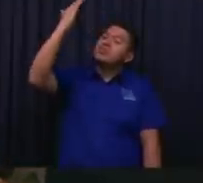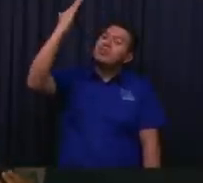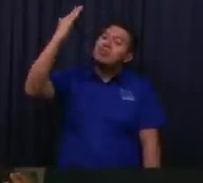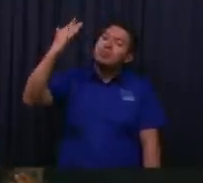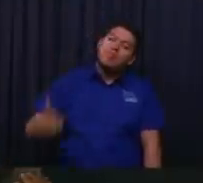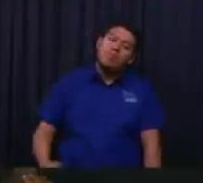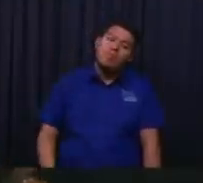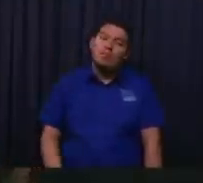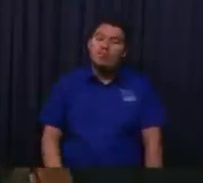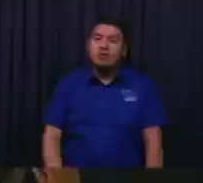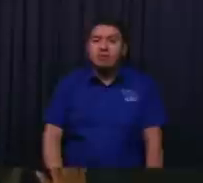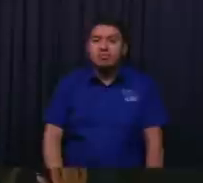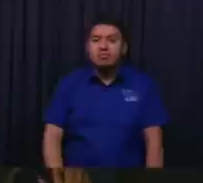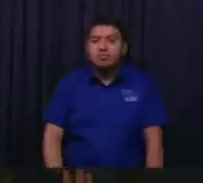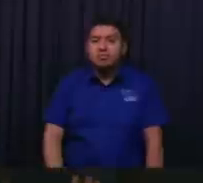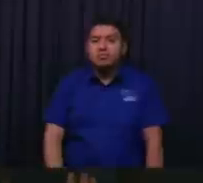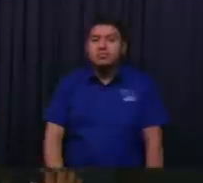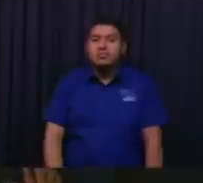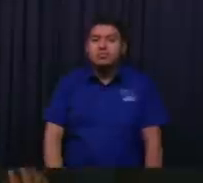Gracias.